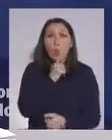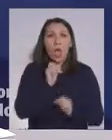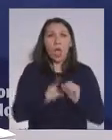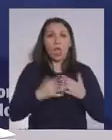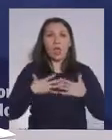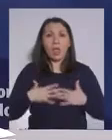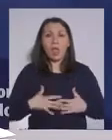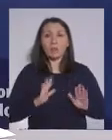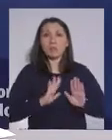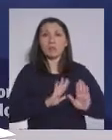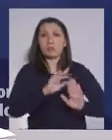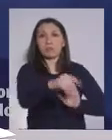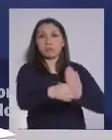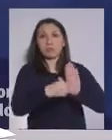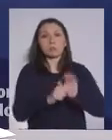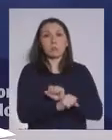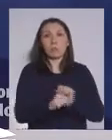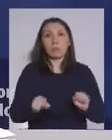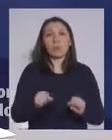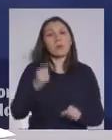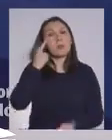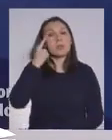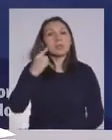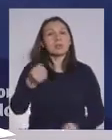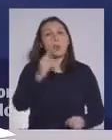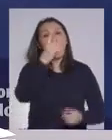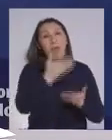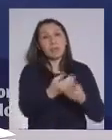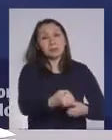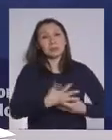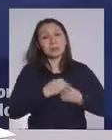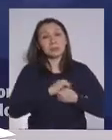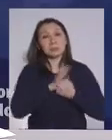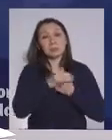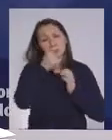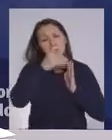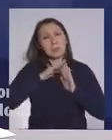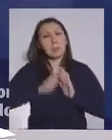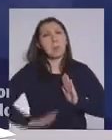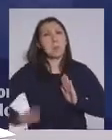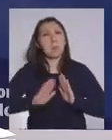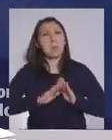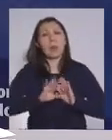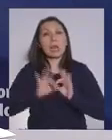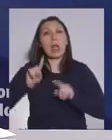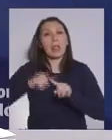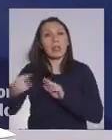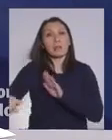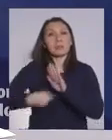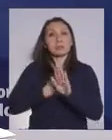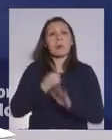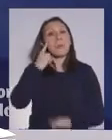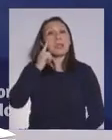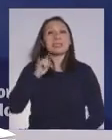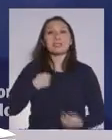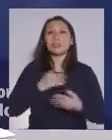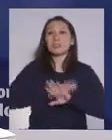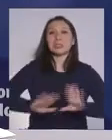hasta el momento no estaba demostrado que produzca anticuerpos que tengan mucha duración por lo tanto el hecho que una persona se haya